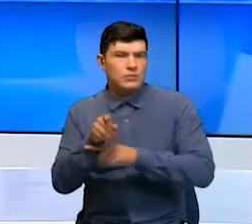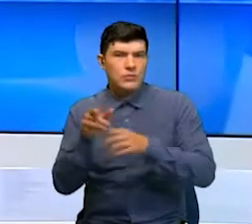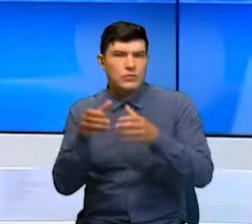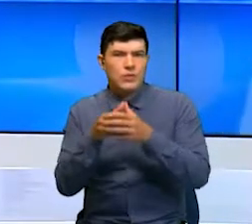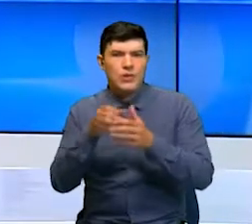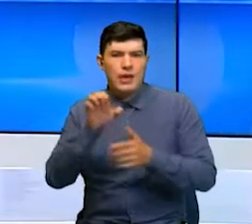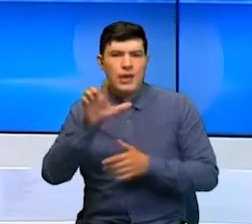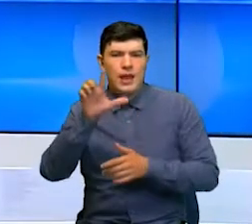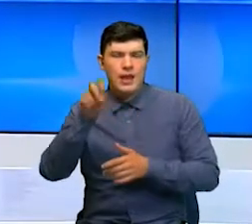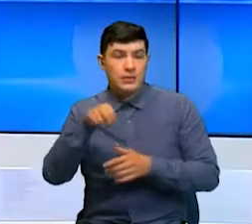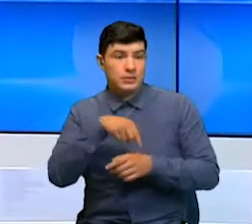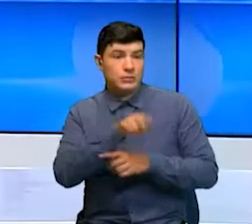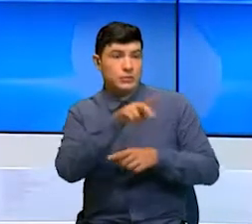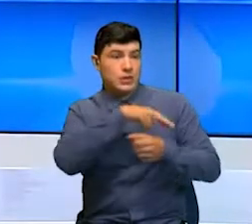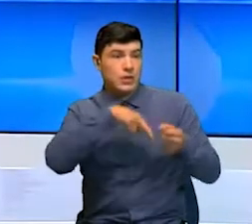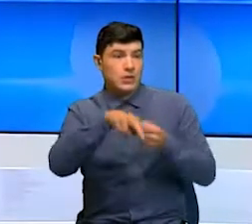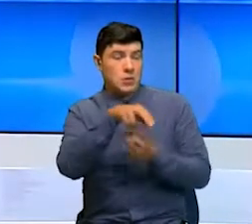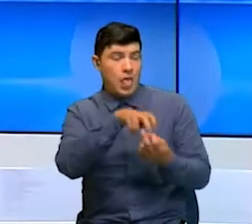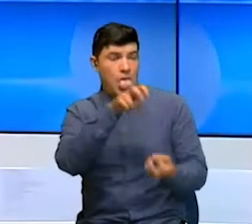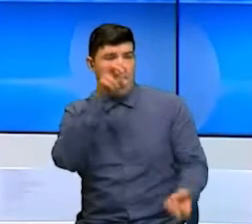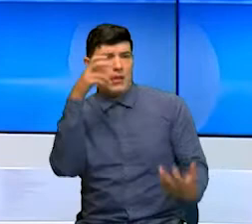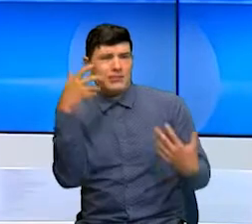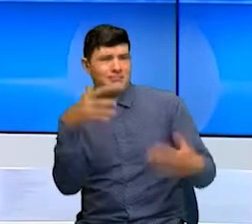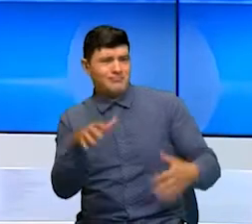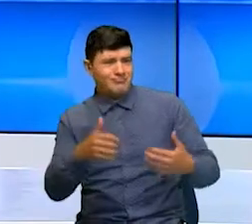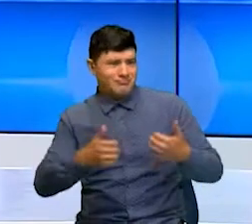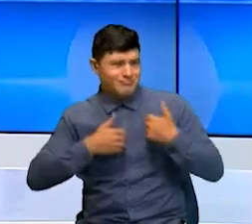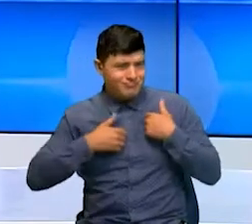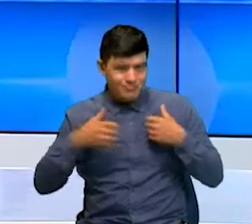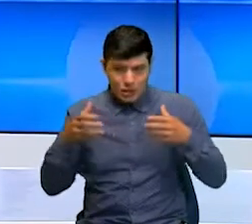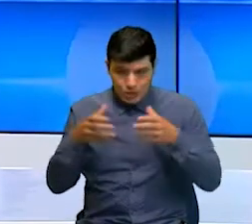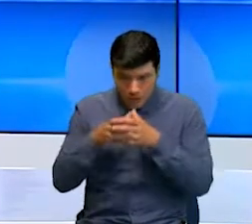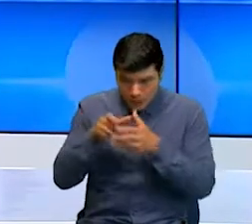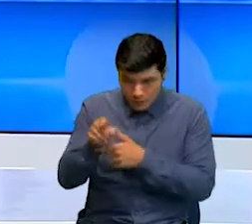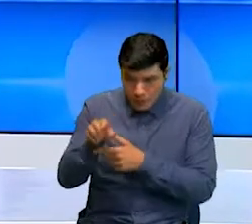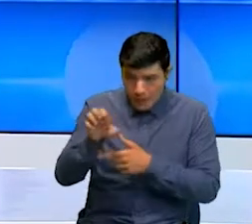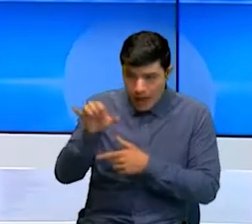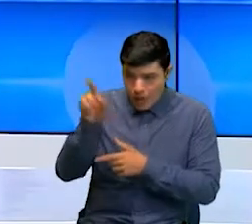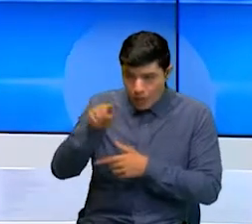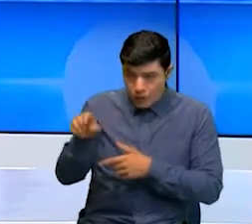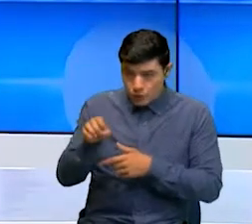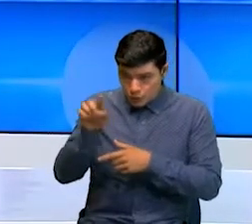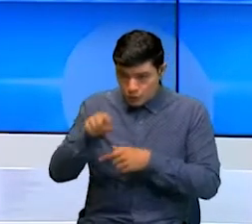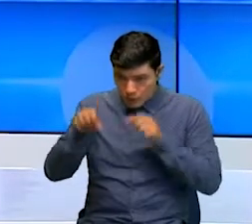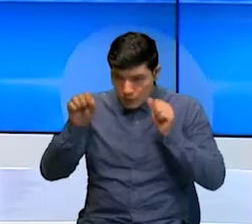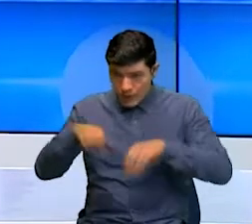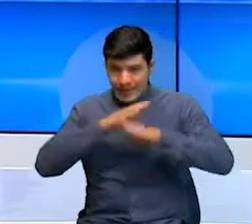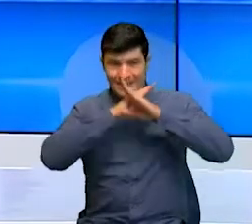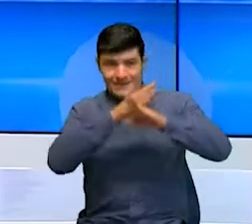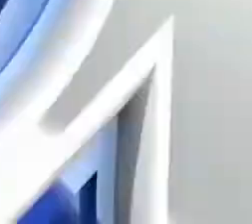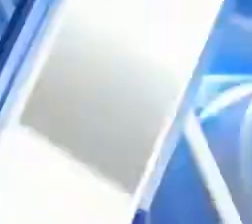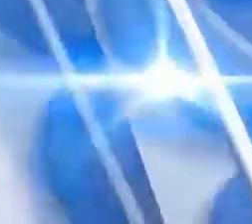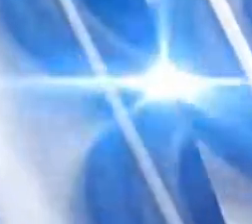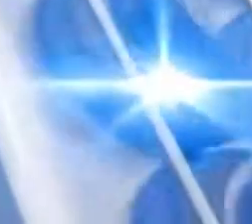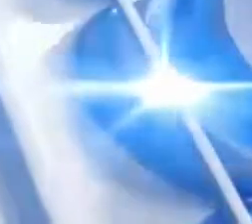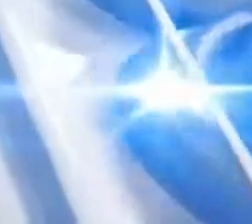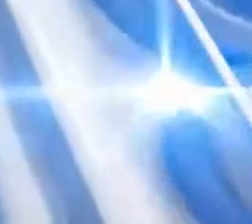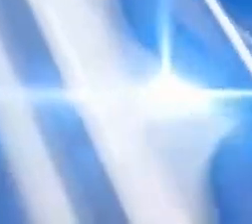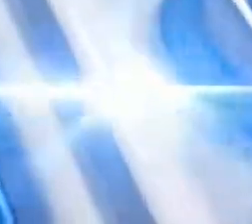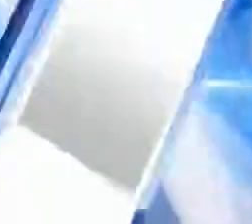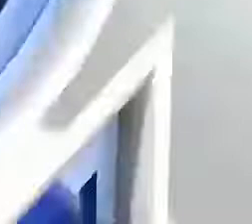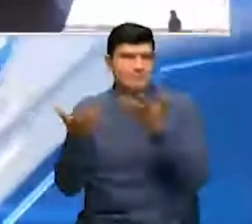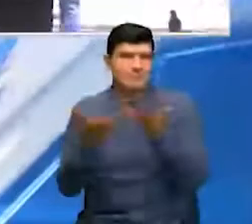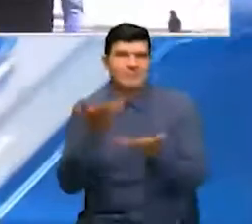raúl garzón buenas tardes qué reacción se dio por parte de los expertos y defensores de derechos humanos en la región adelante